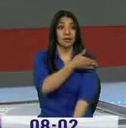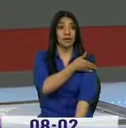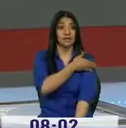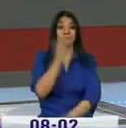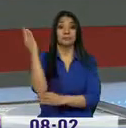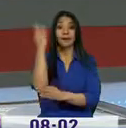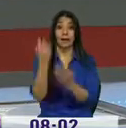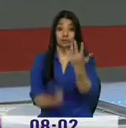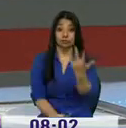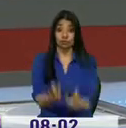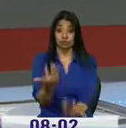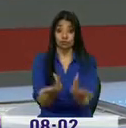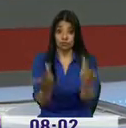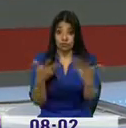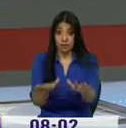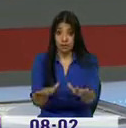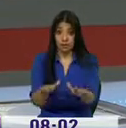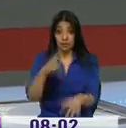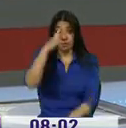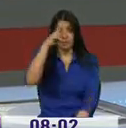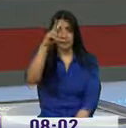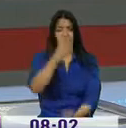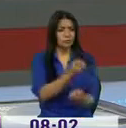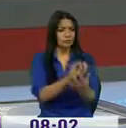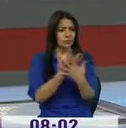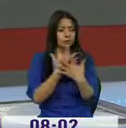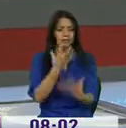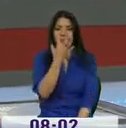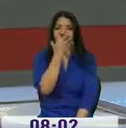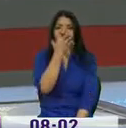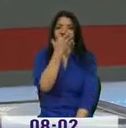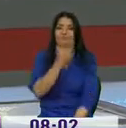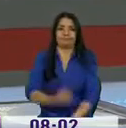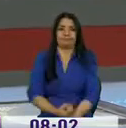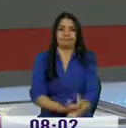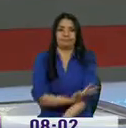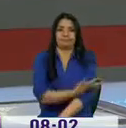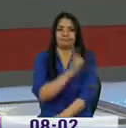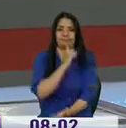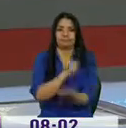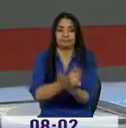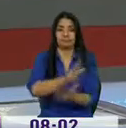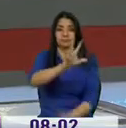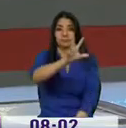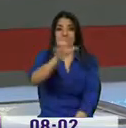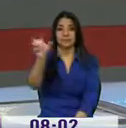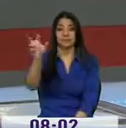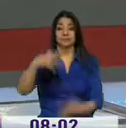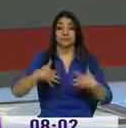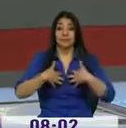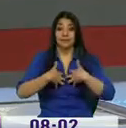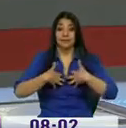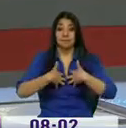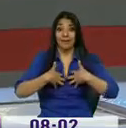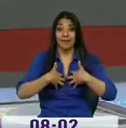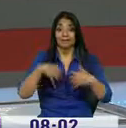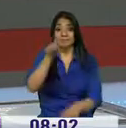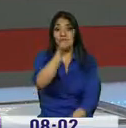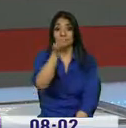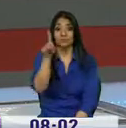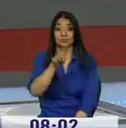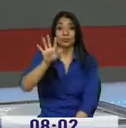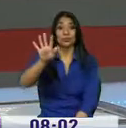baños? Increíble eso, ¿eh? En México me enteré y se me erizó toda la piel. Es que alrededor de 300 especies, esto del zoológico San